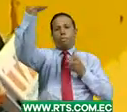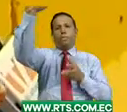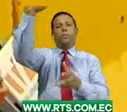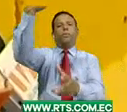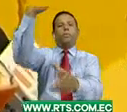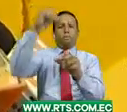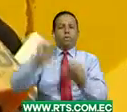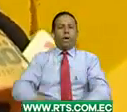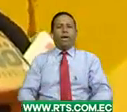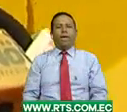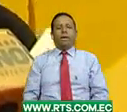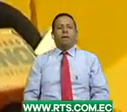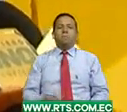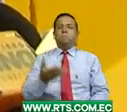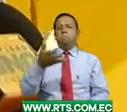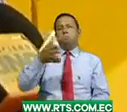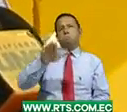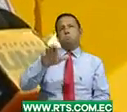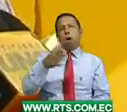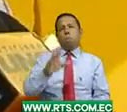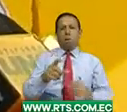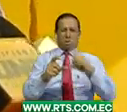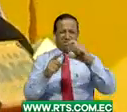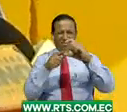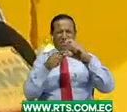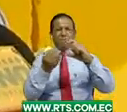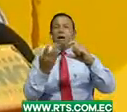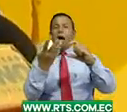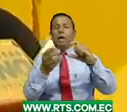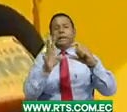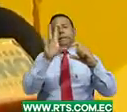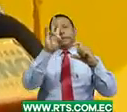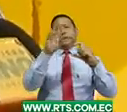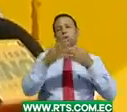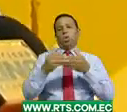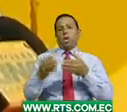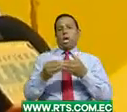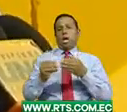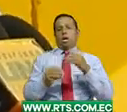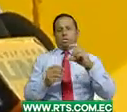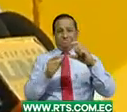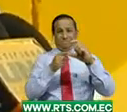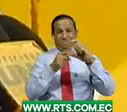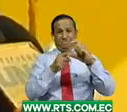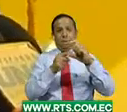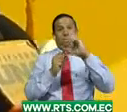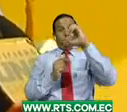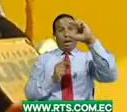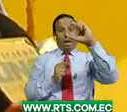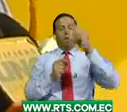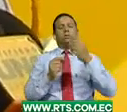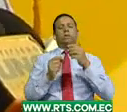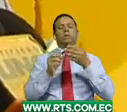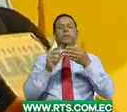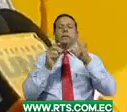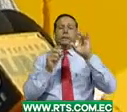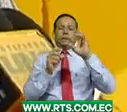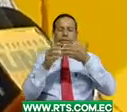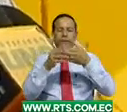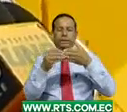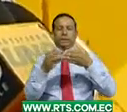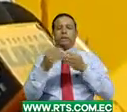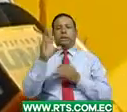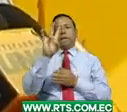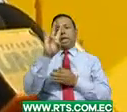más aproximado del TAF va a ser unos $7. Asimismo, se está implementando con